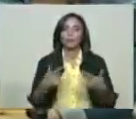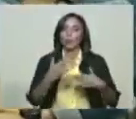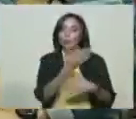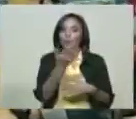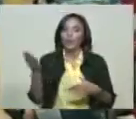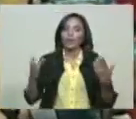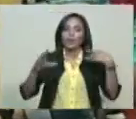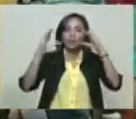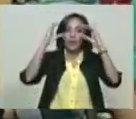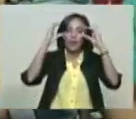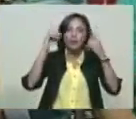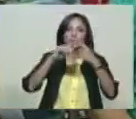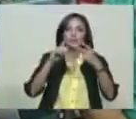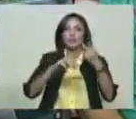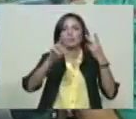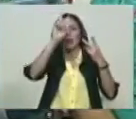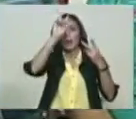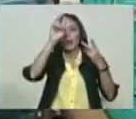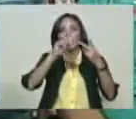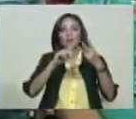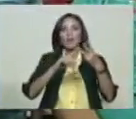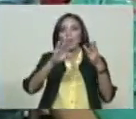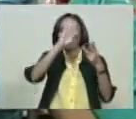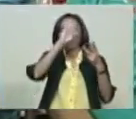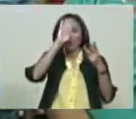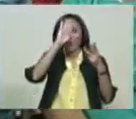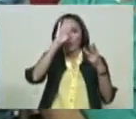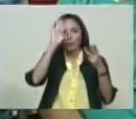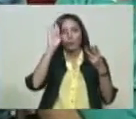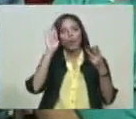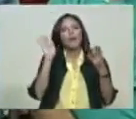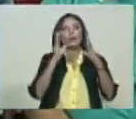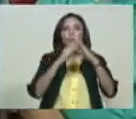riccardo presentes aquí entre los vicepresidentes